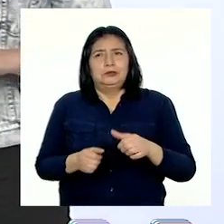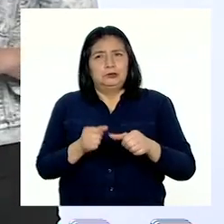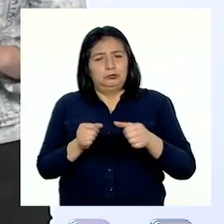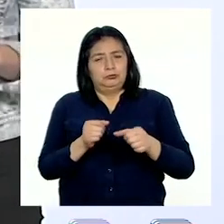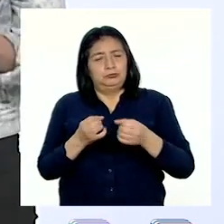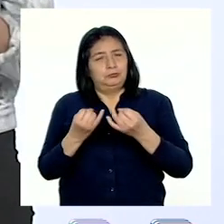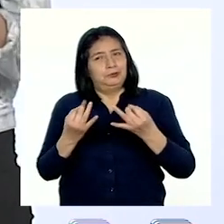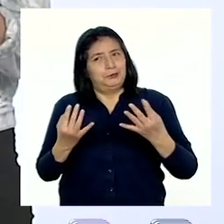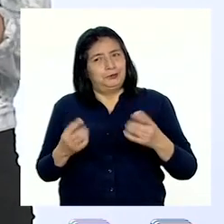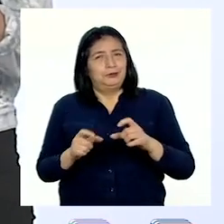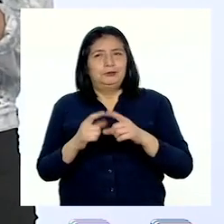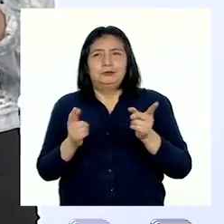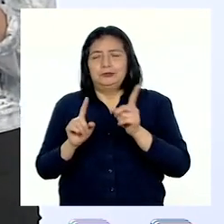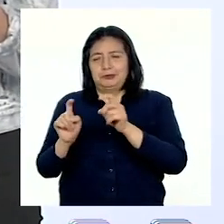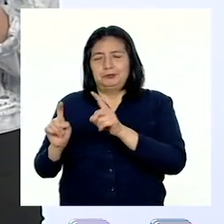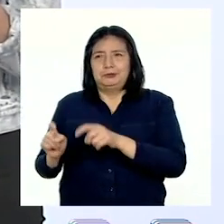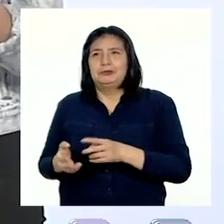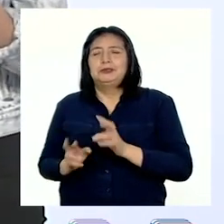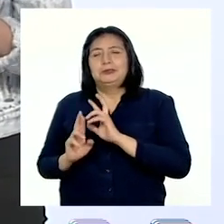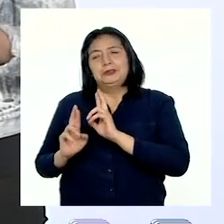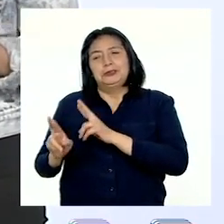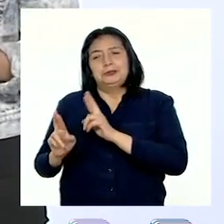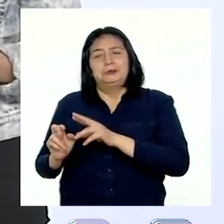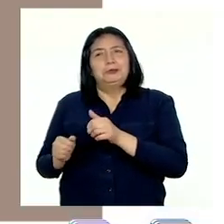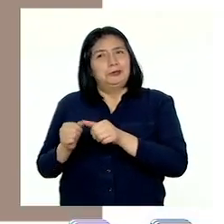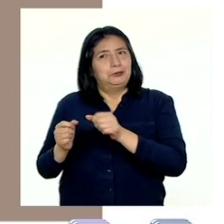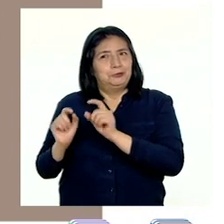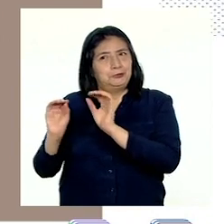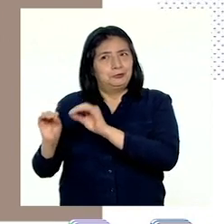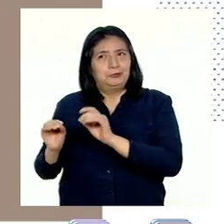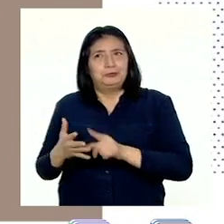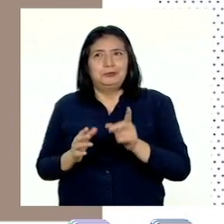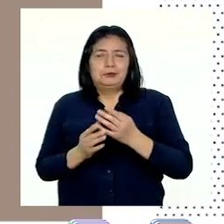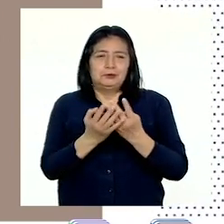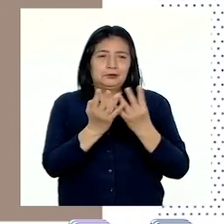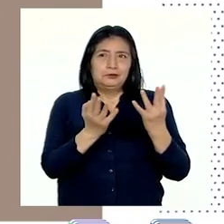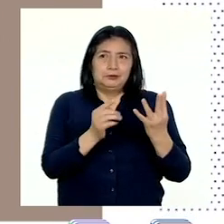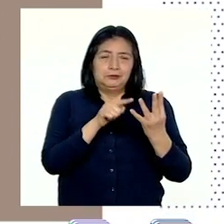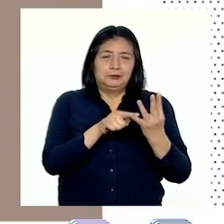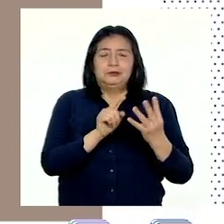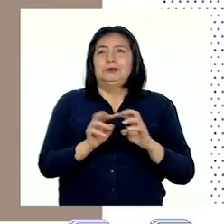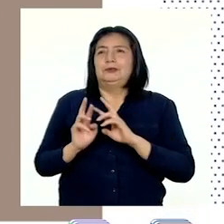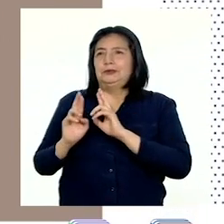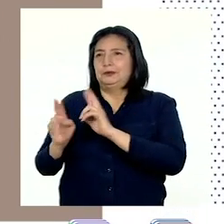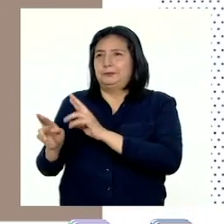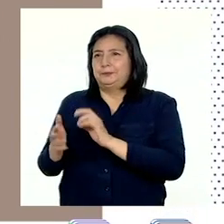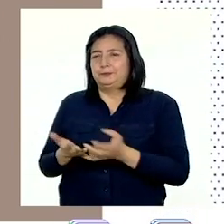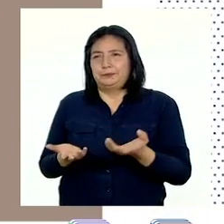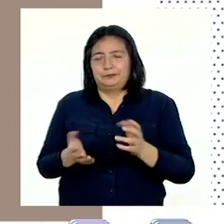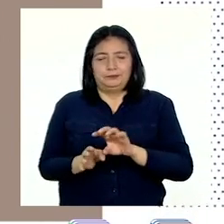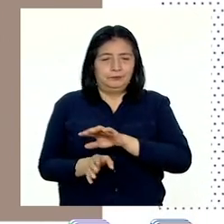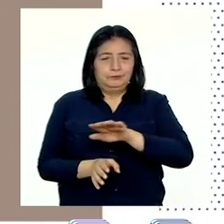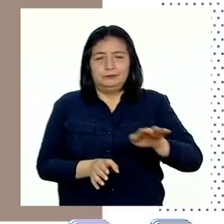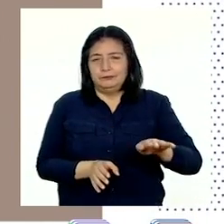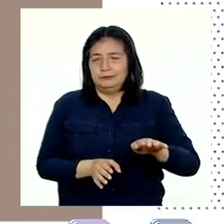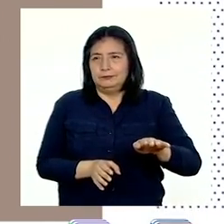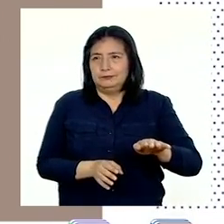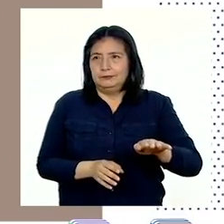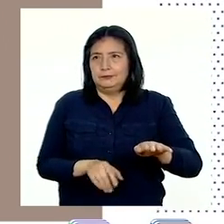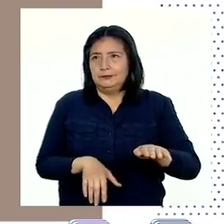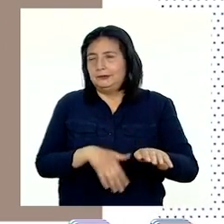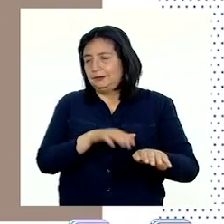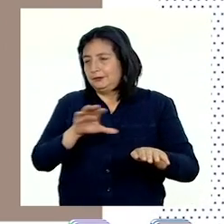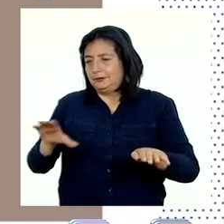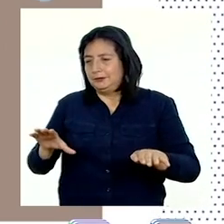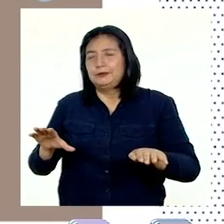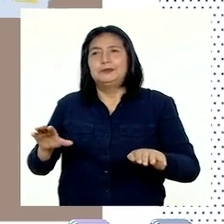enumerar las tarjetas con las preguntas y las respuestas. Las tarjetas con las respuestas se ponen a un costado y las que